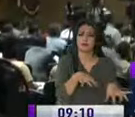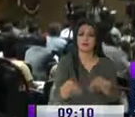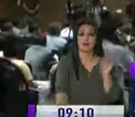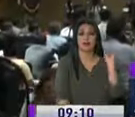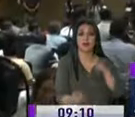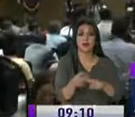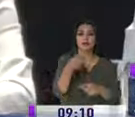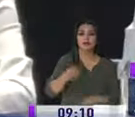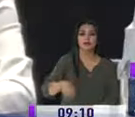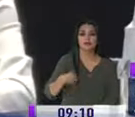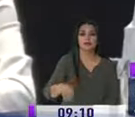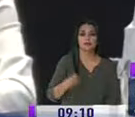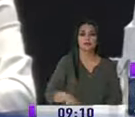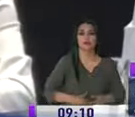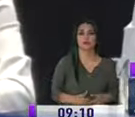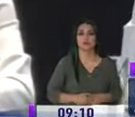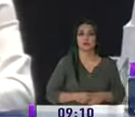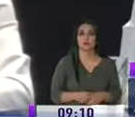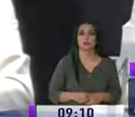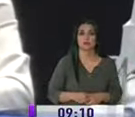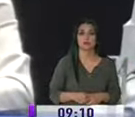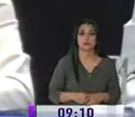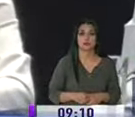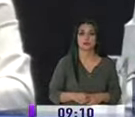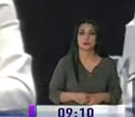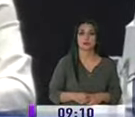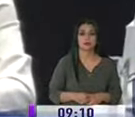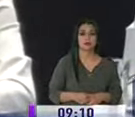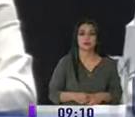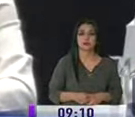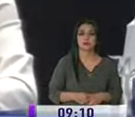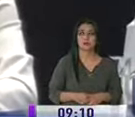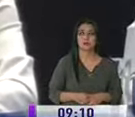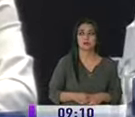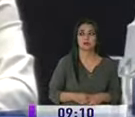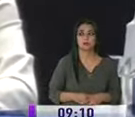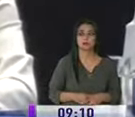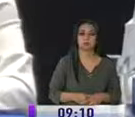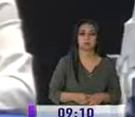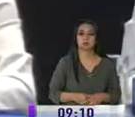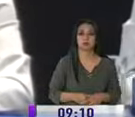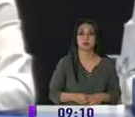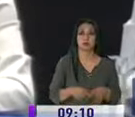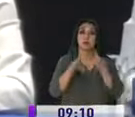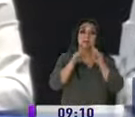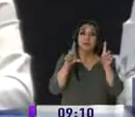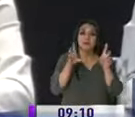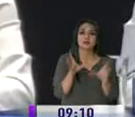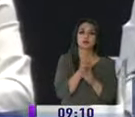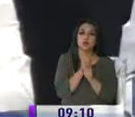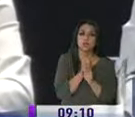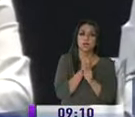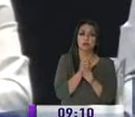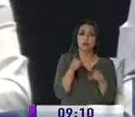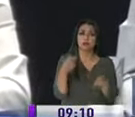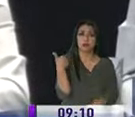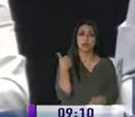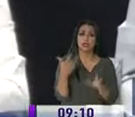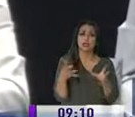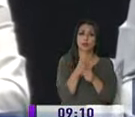hasta este miércoles. Amigos queridos, de cara a hacer negocios con nosotros, tendrán completa seguridad jurídica.